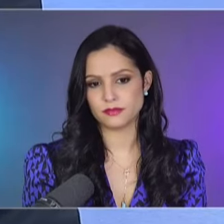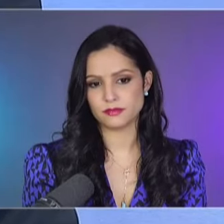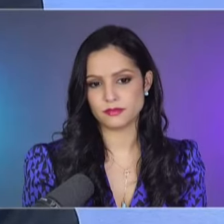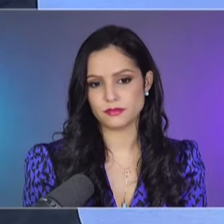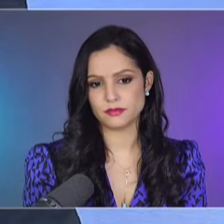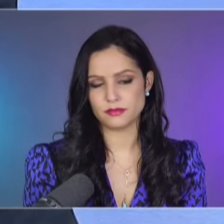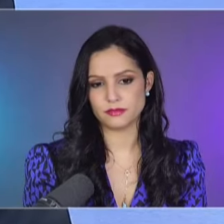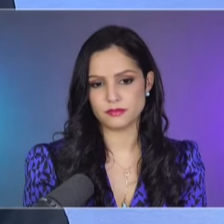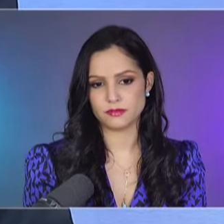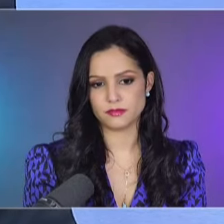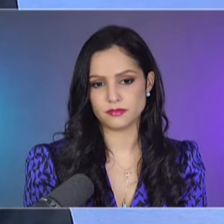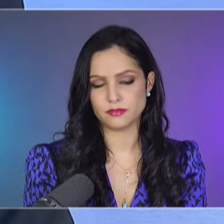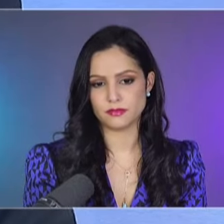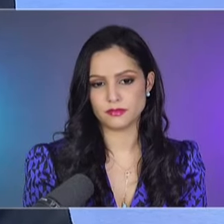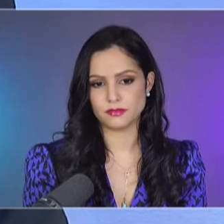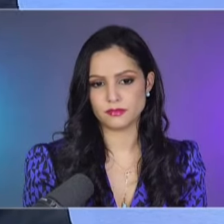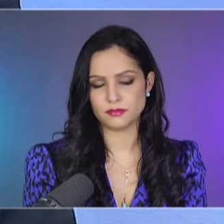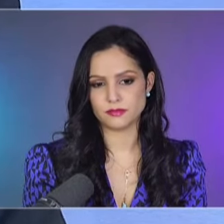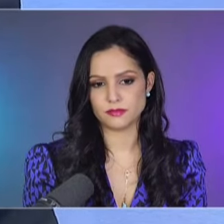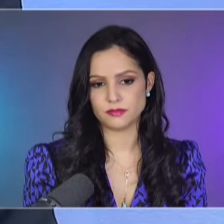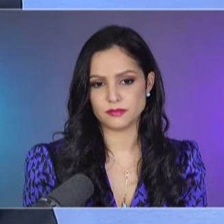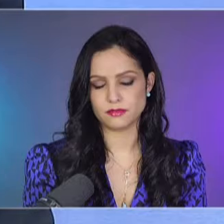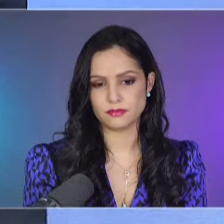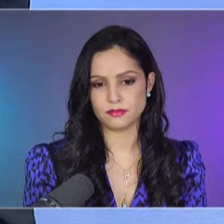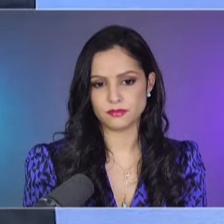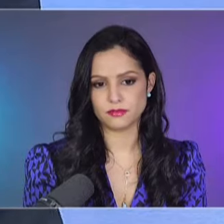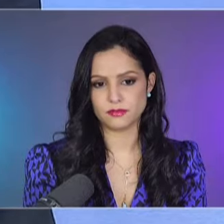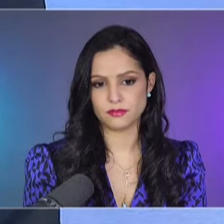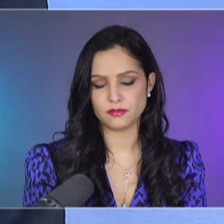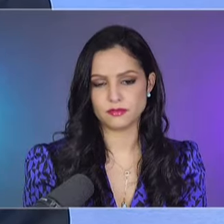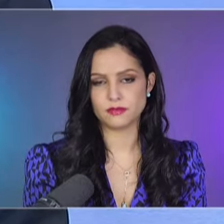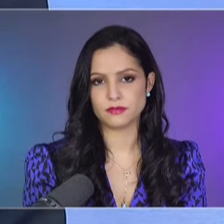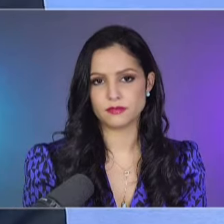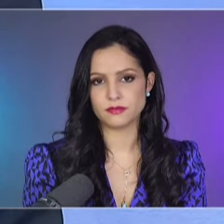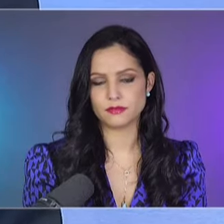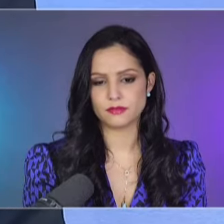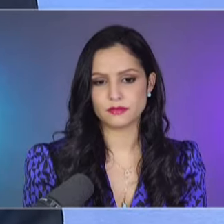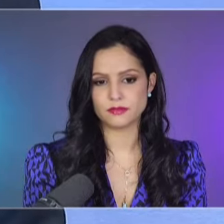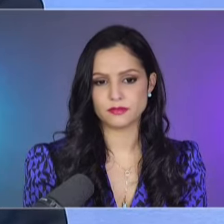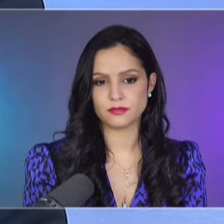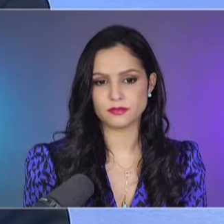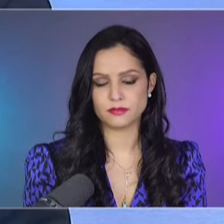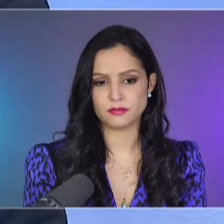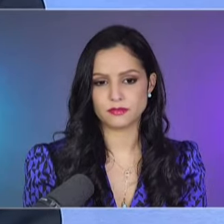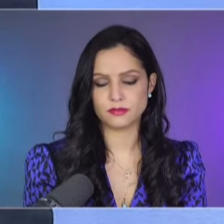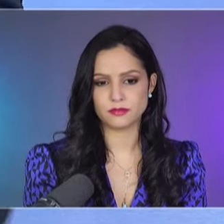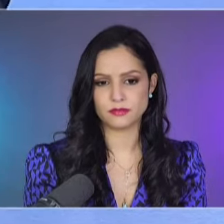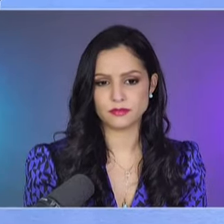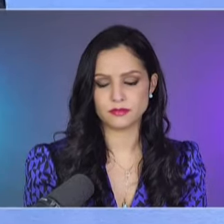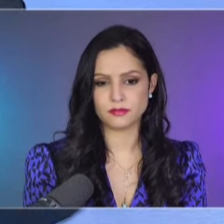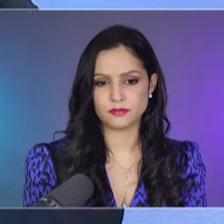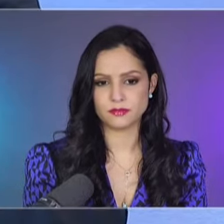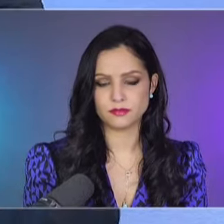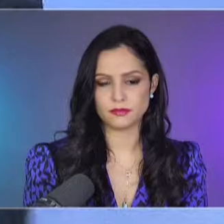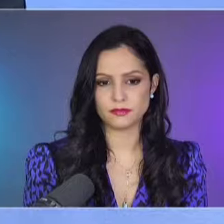familias dominicanas, 10 mil millones de dólares cada año. Ese es el principal ingreso de divisas a la República Dominicana, que no